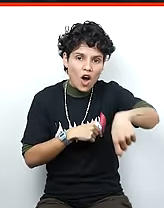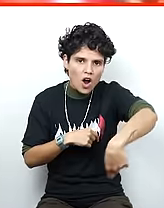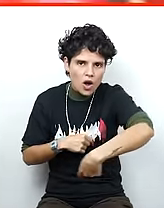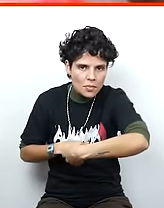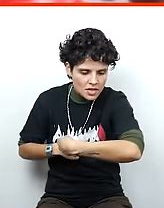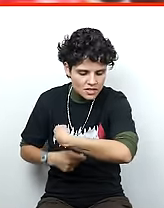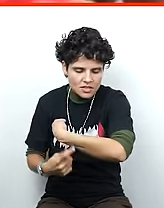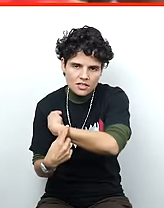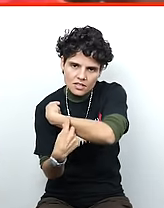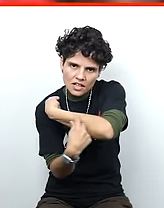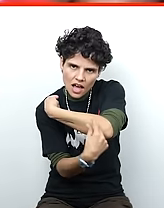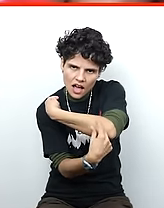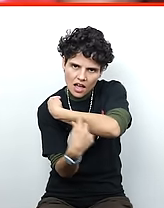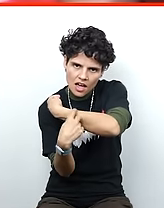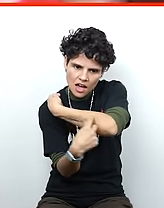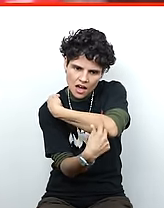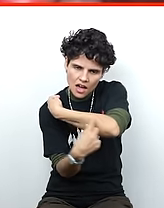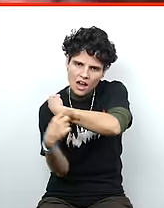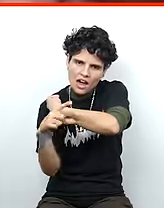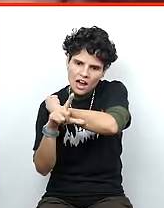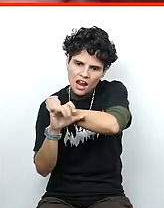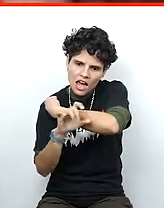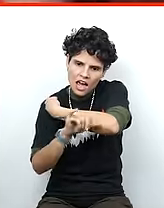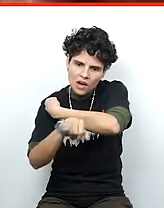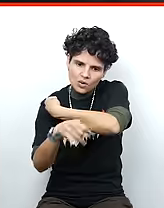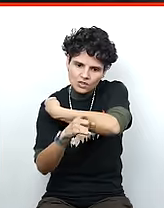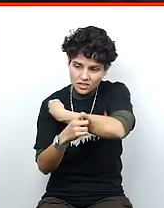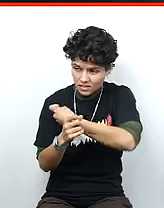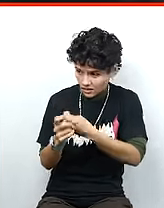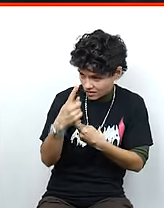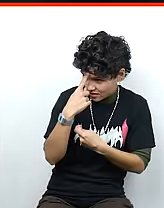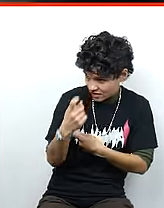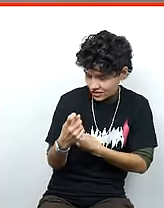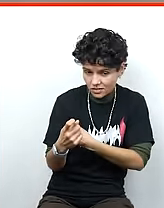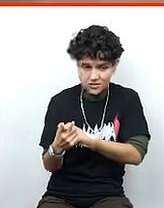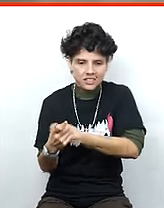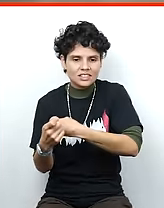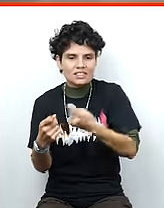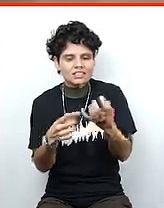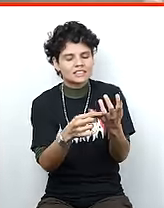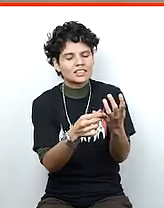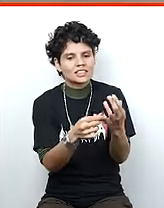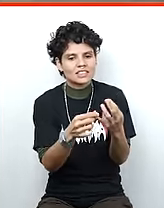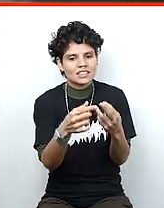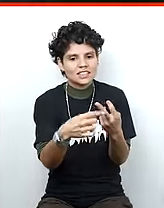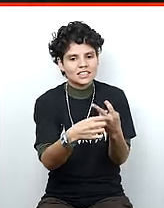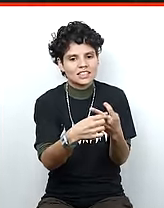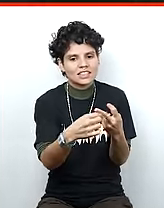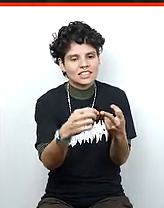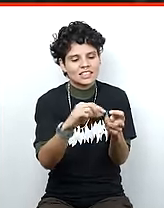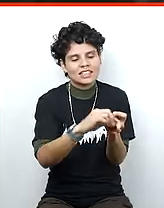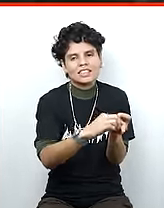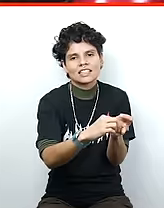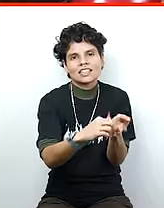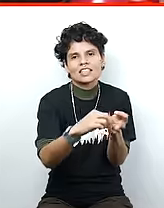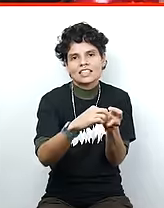pa. Y me la quiero hacer aquí. La junta. No, aquí. La junta aquí. Y acá en el dedo, Festival La